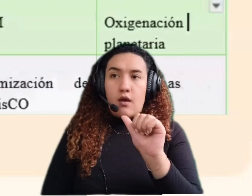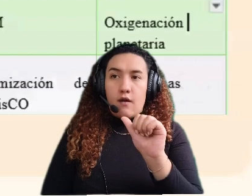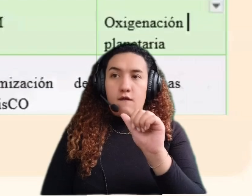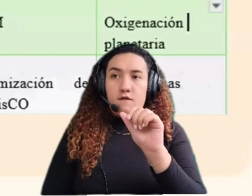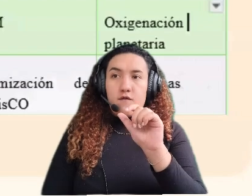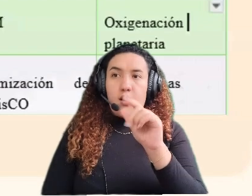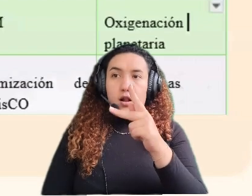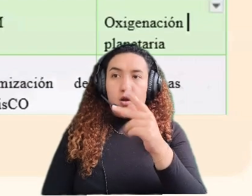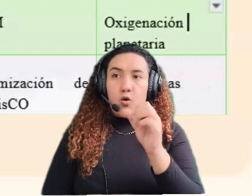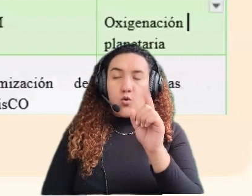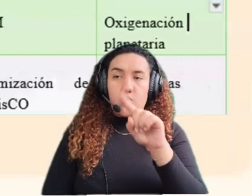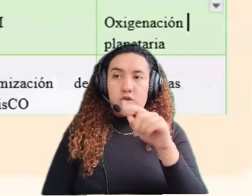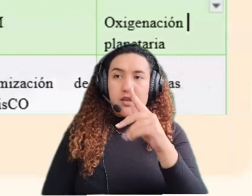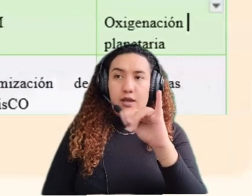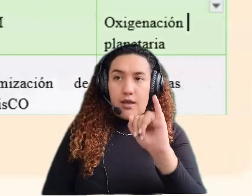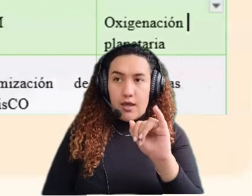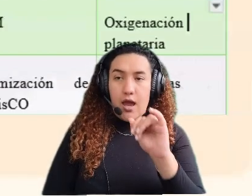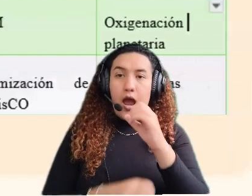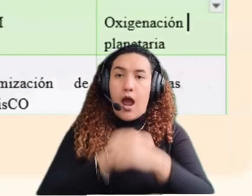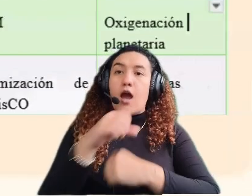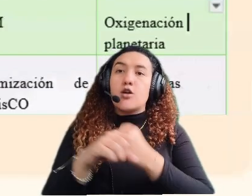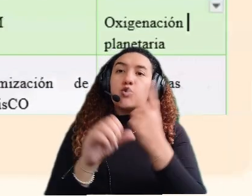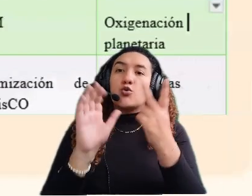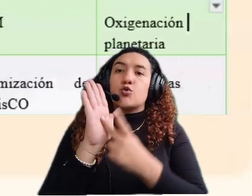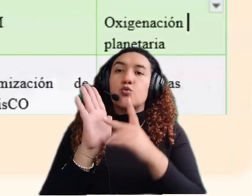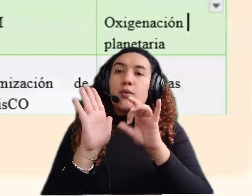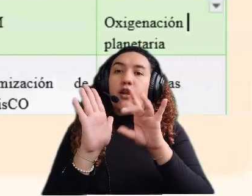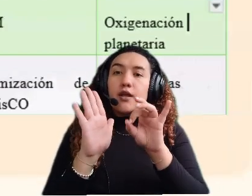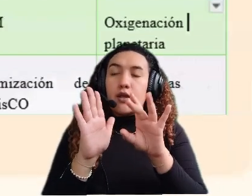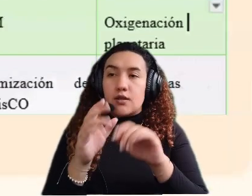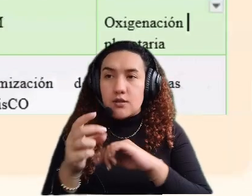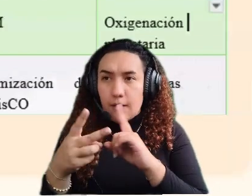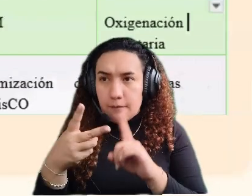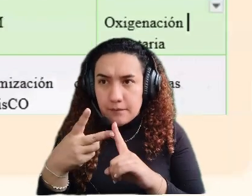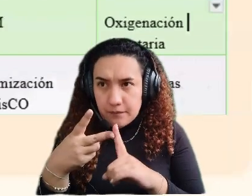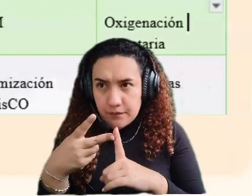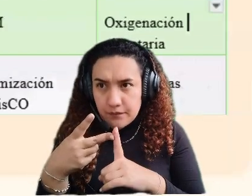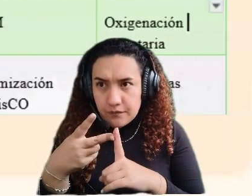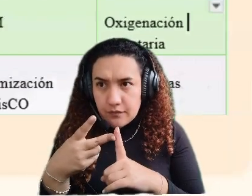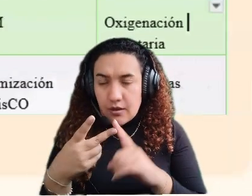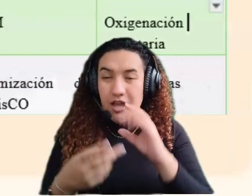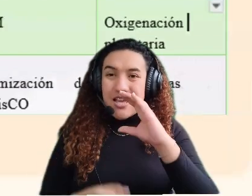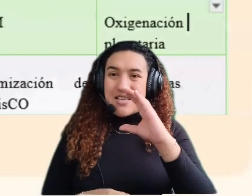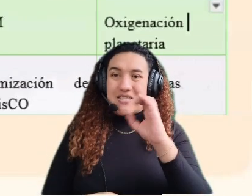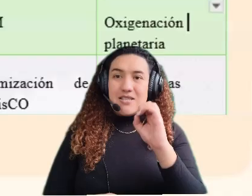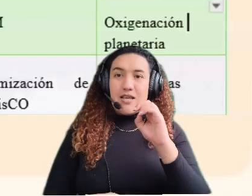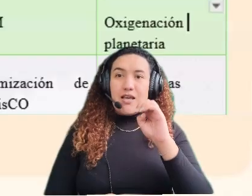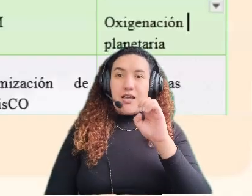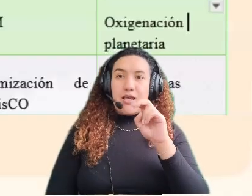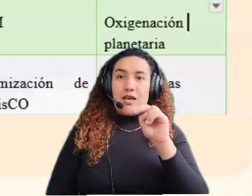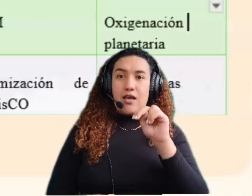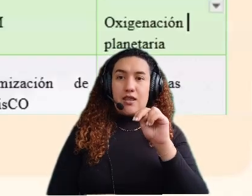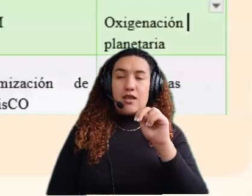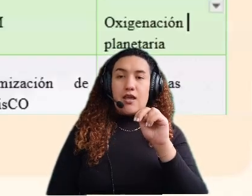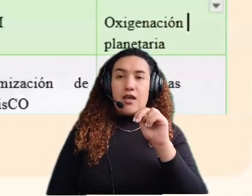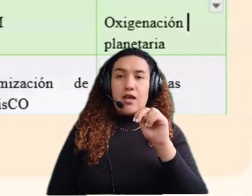Coswe en 2015 y Cermeño en 2022. El secuestro de carbono reportado se encuentra